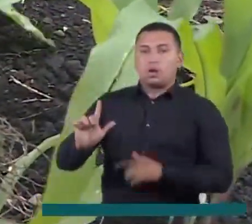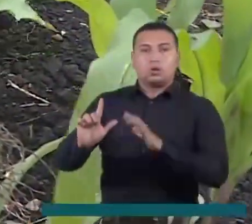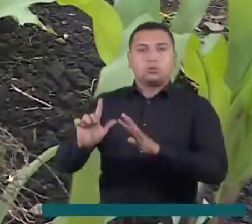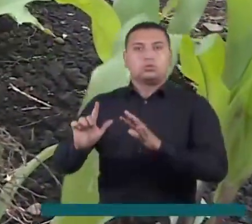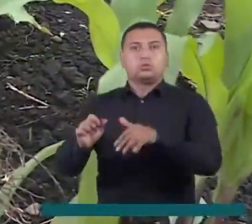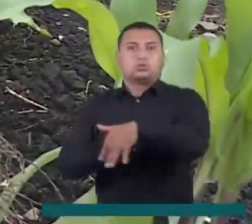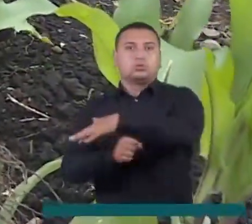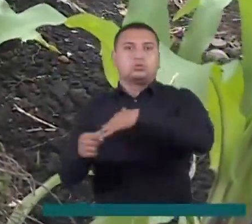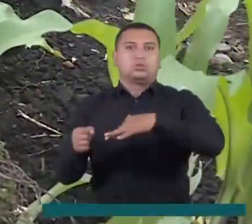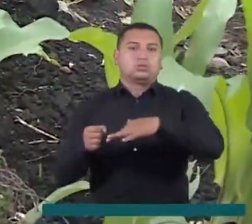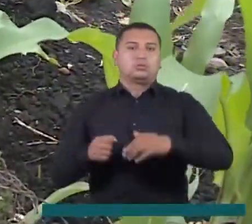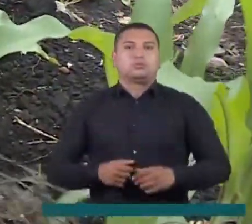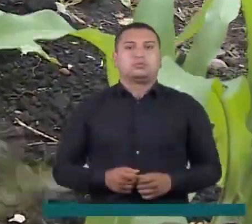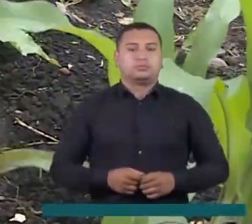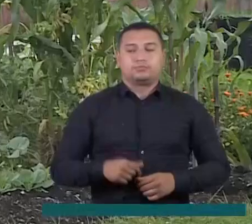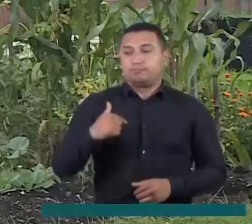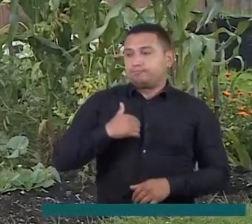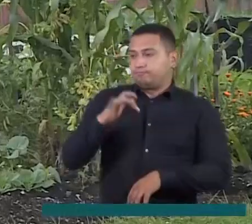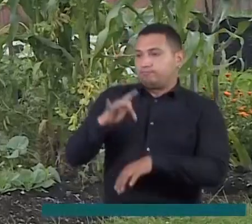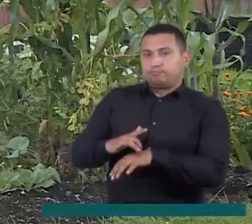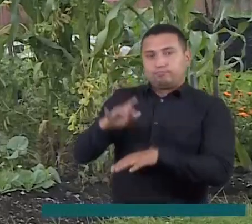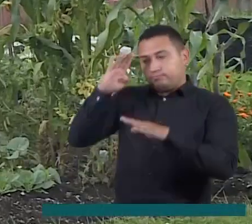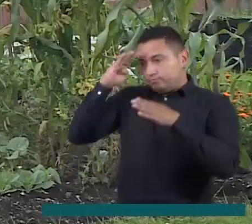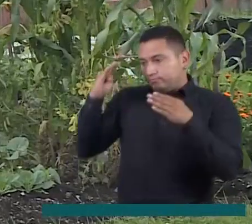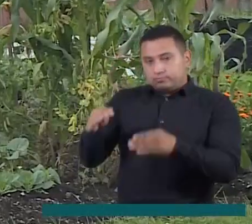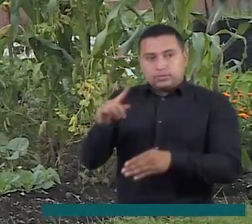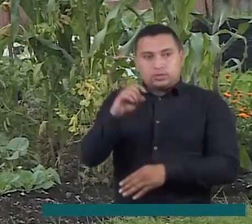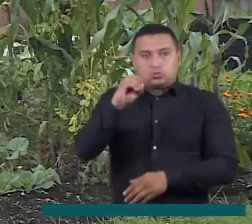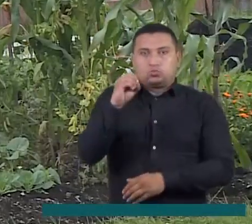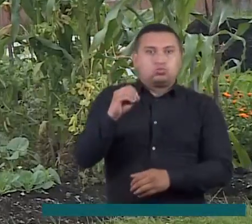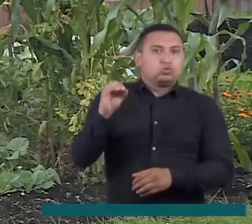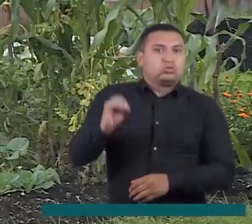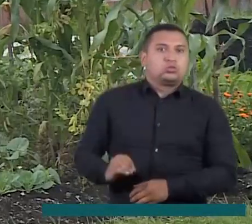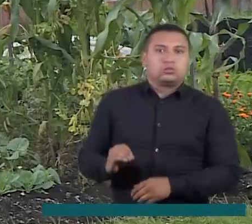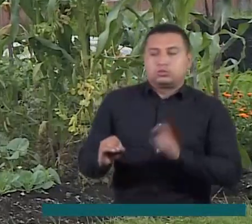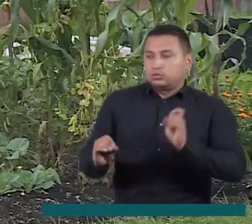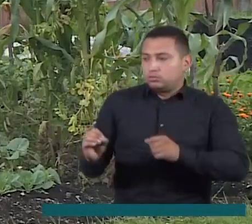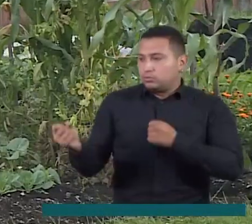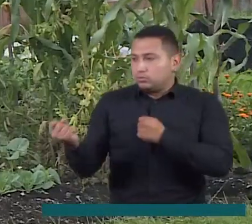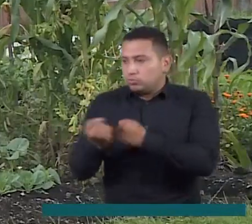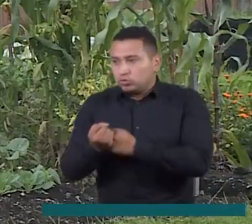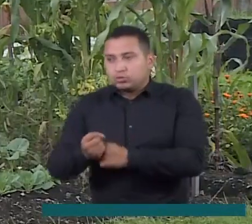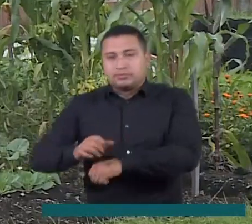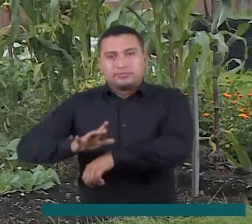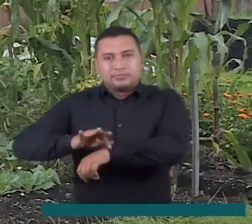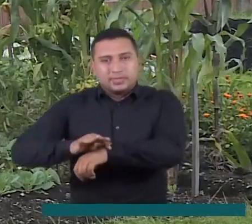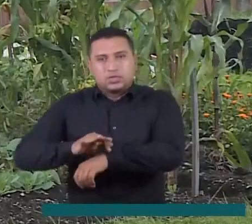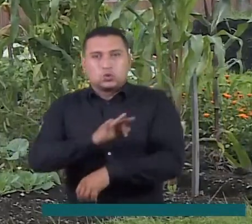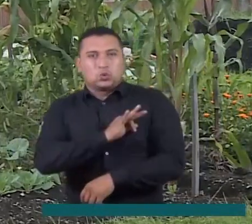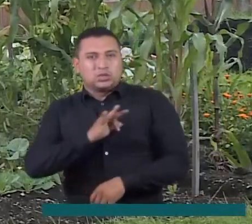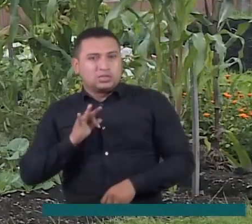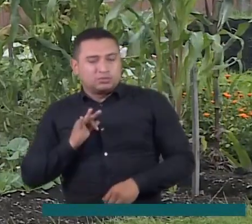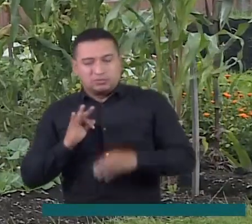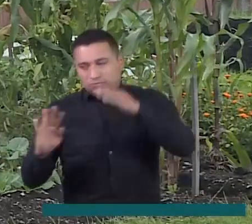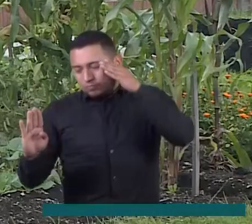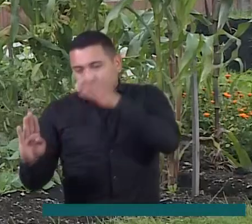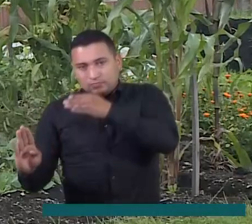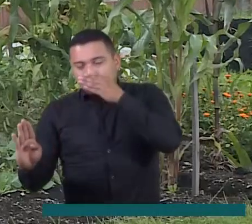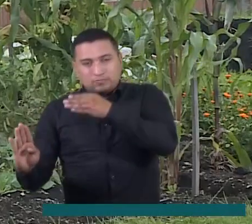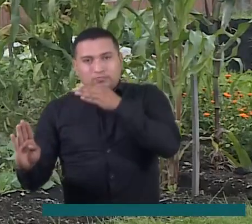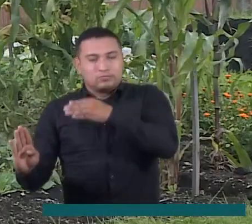Me tocó de lleno con él en su atención, citas médicas, terapias y la atención que ellos